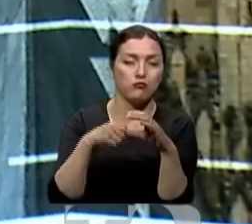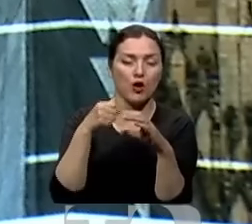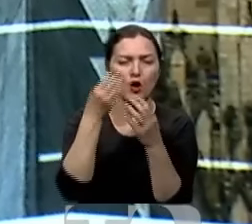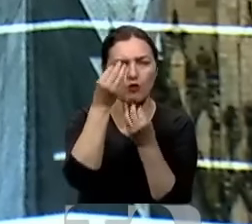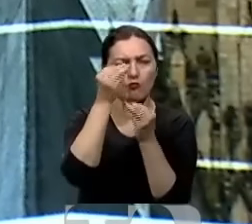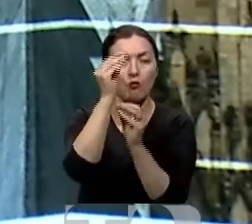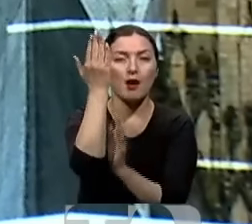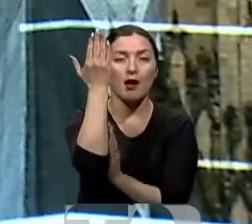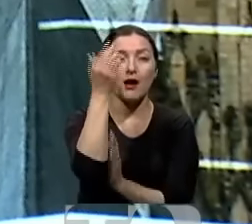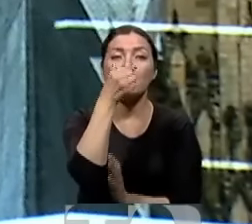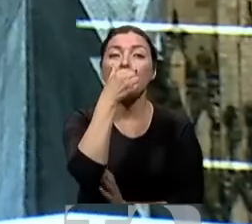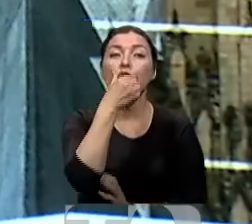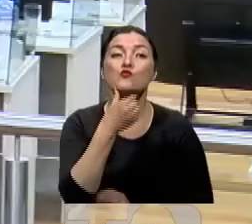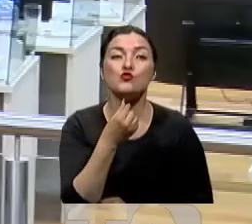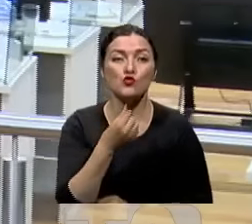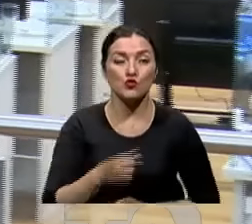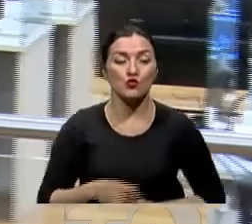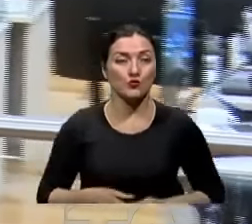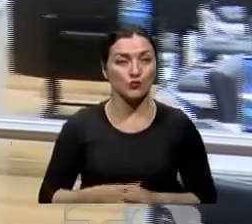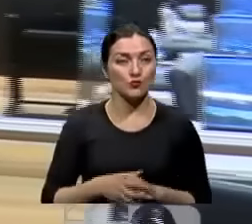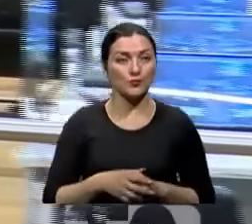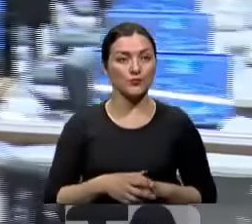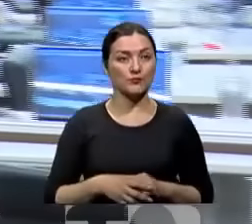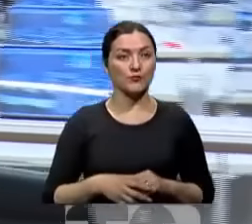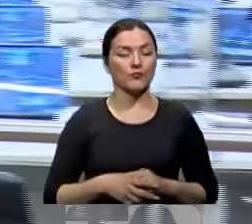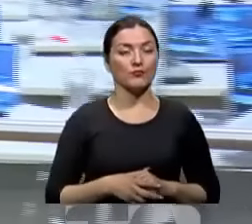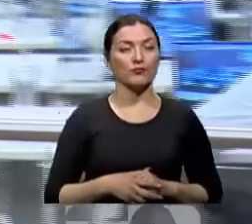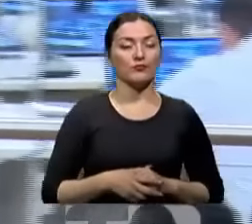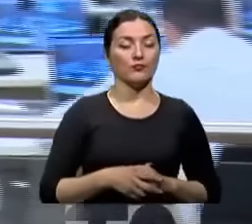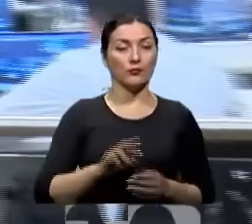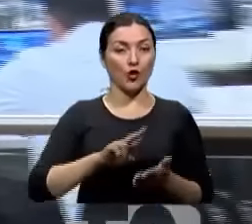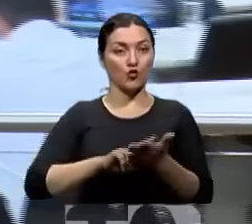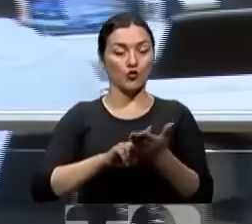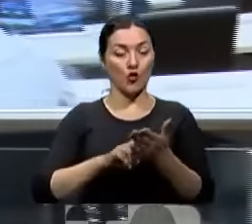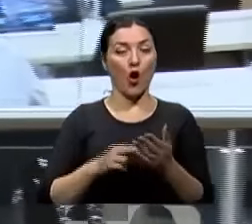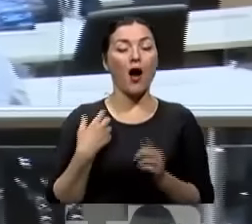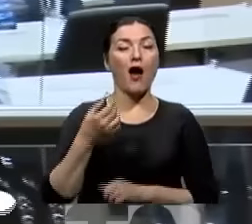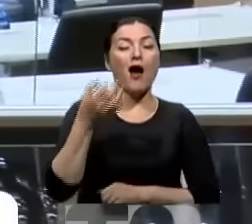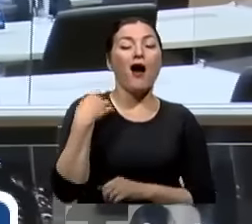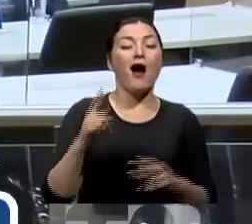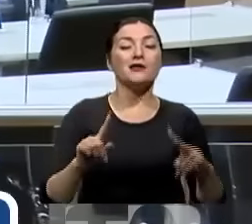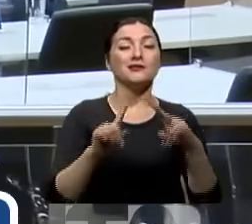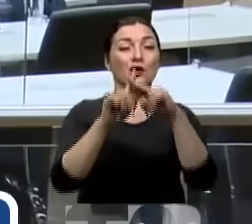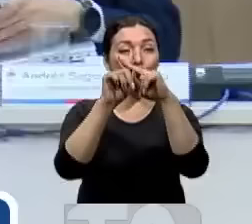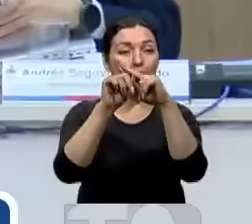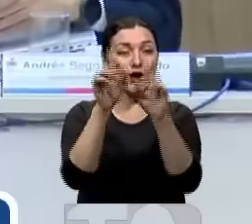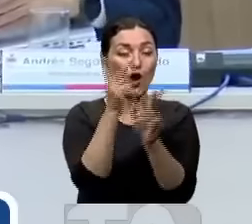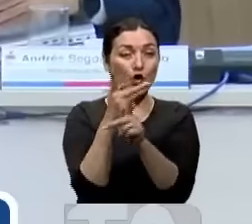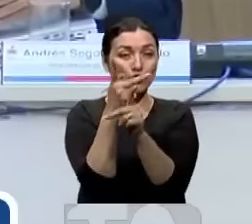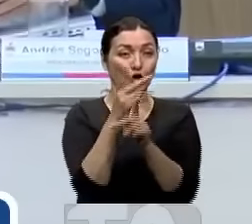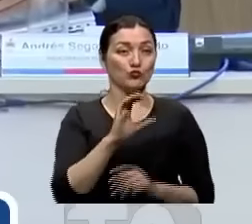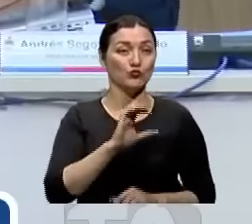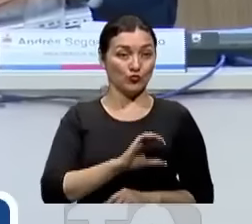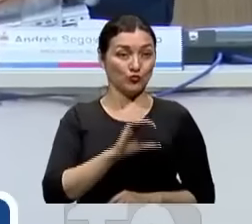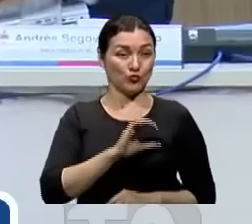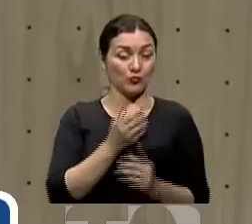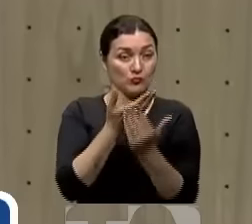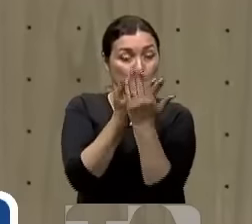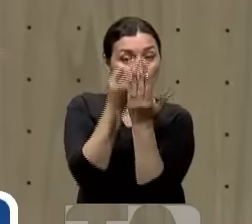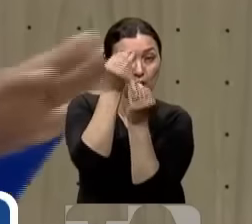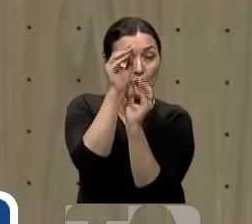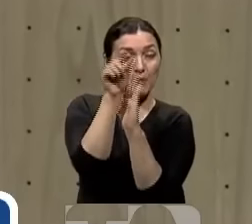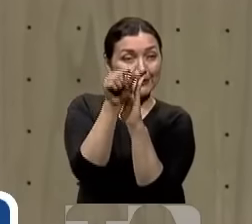dijo el alcalde Pavel Muñoz. Fue durante la sesión extraordinaria del Consejo Metropolitano en la que se dio a conocer detalles